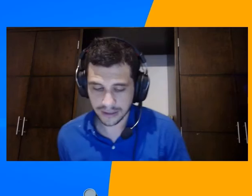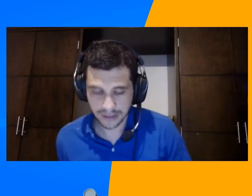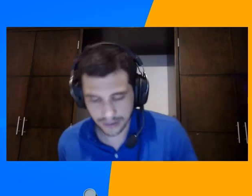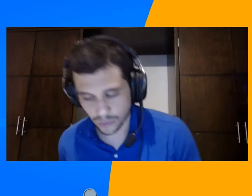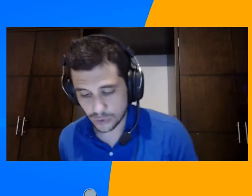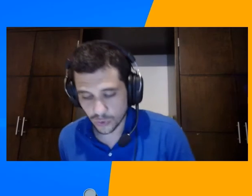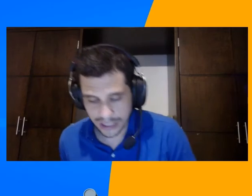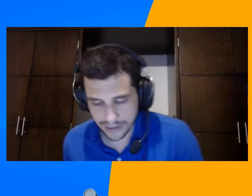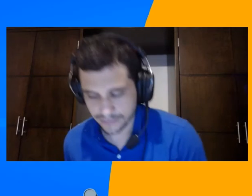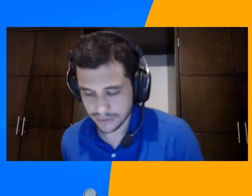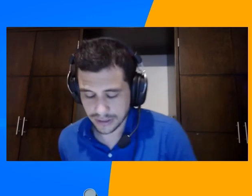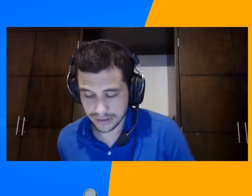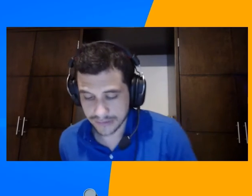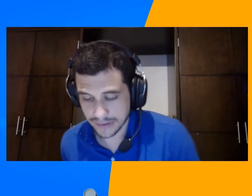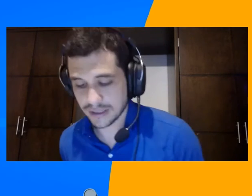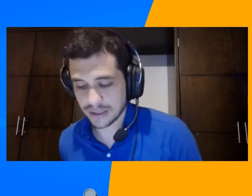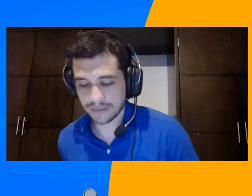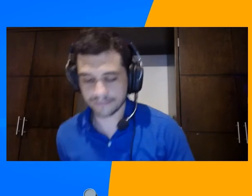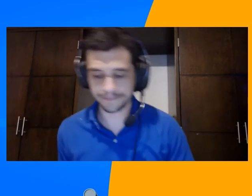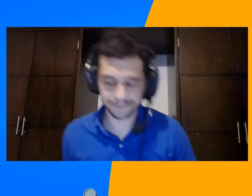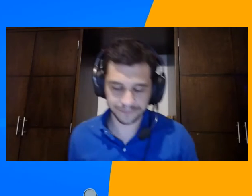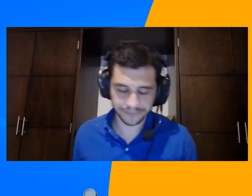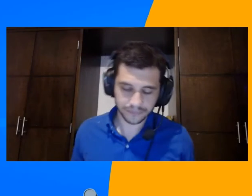distancia cultural, ¿no? Que es...